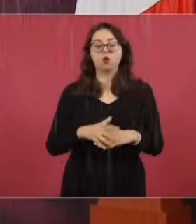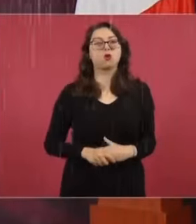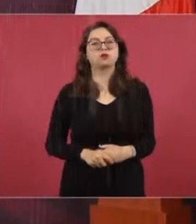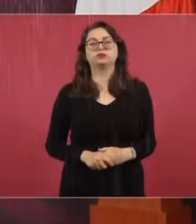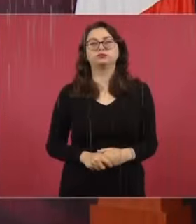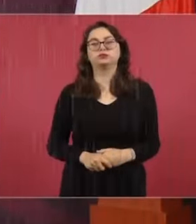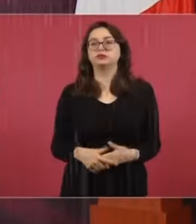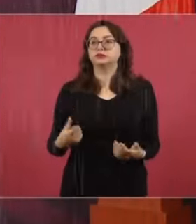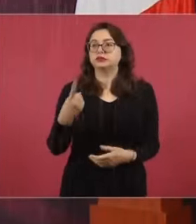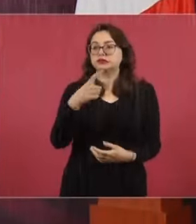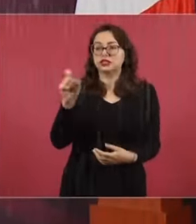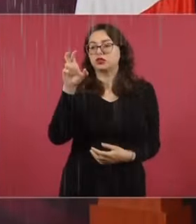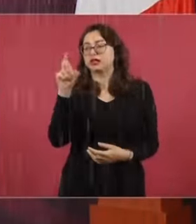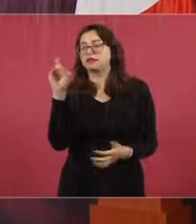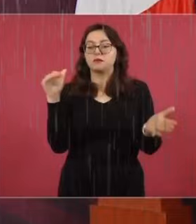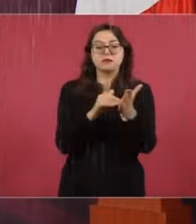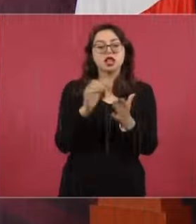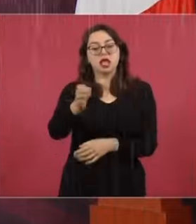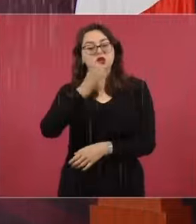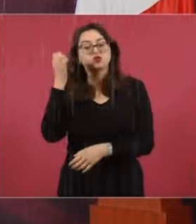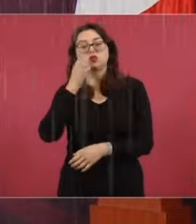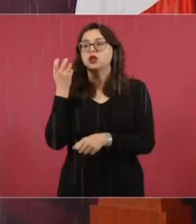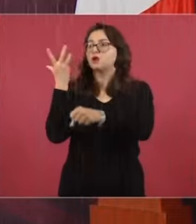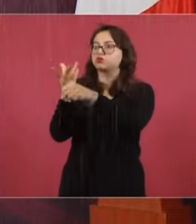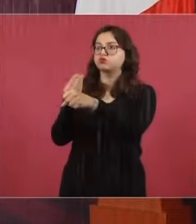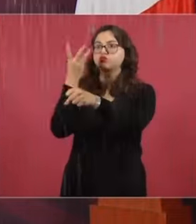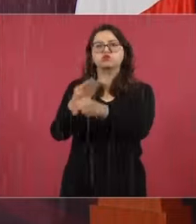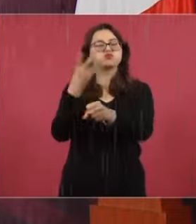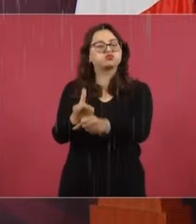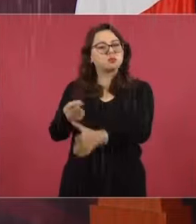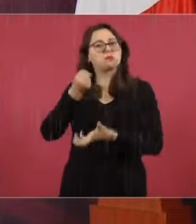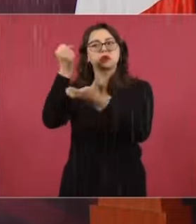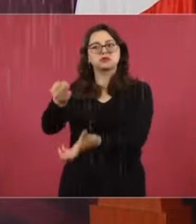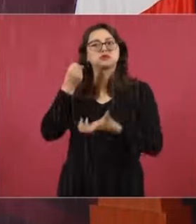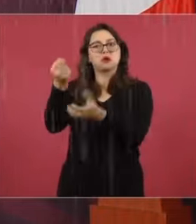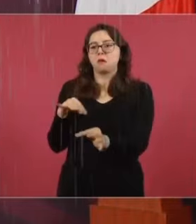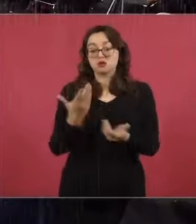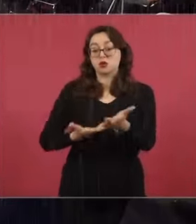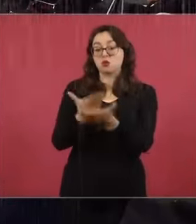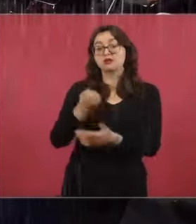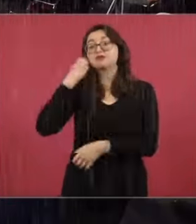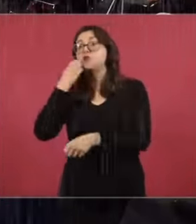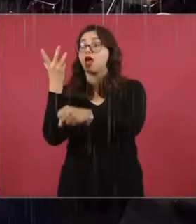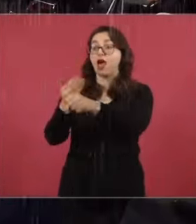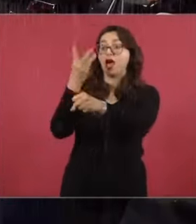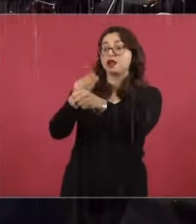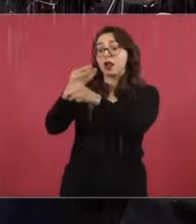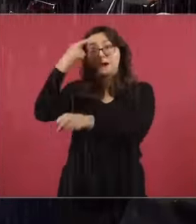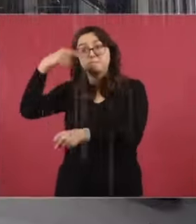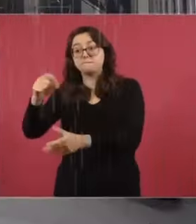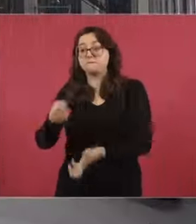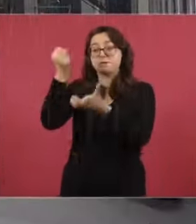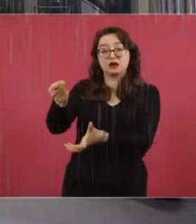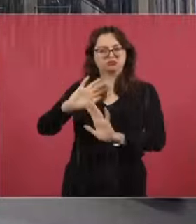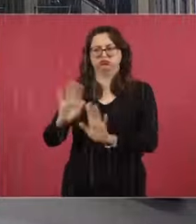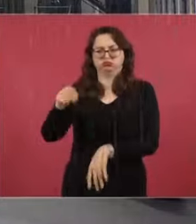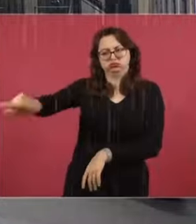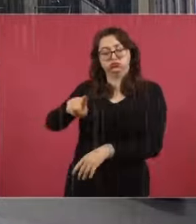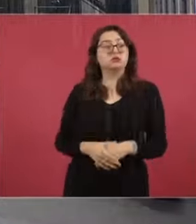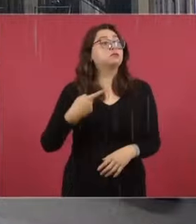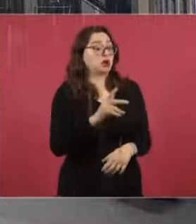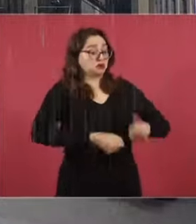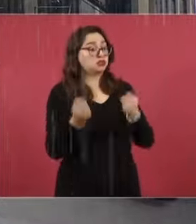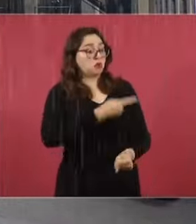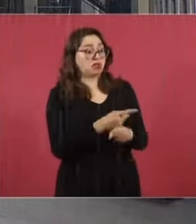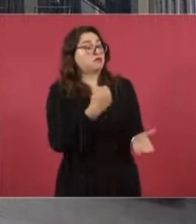1300,000 escuelas del país estuviesen recibiendo su presupuesto para el mantenimiento Sí pero en inseguridad en los mexicanos les está quedando de ver